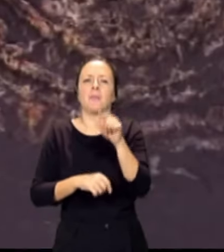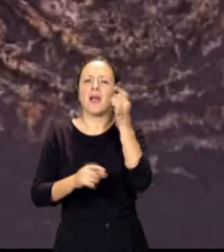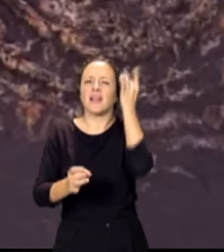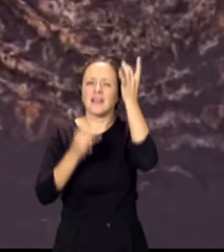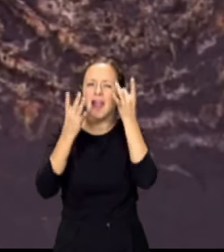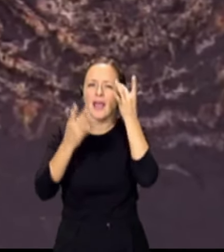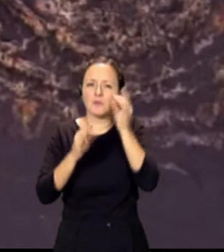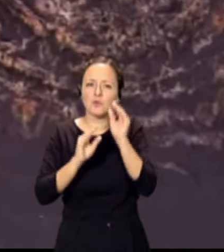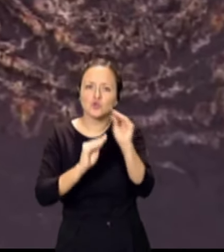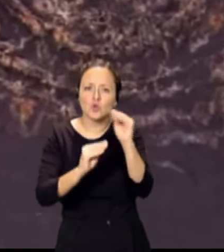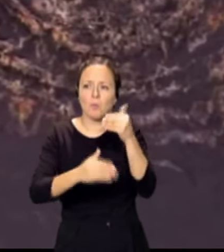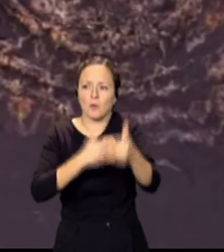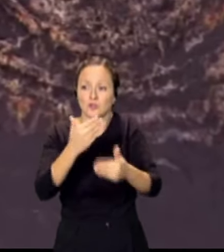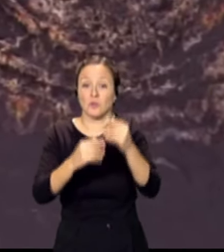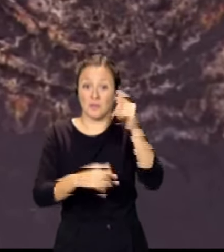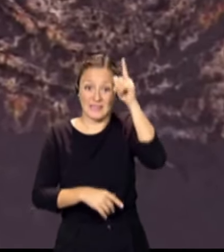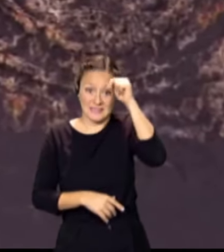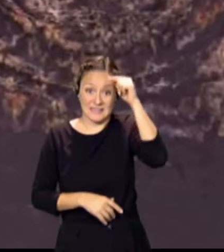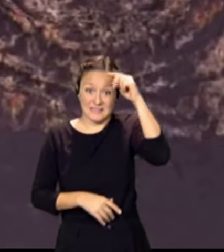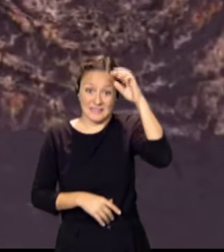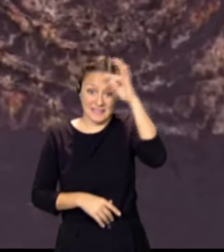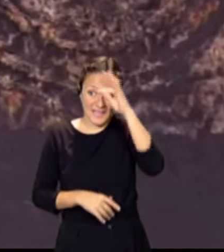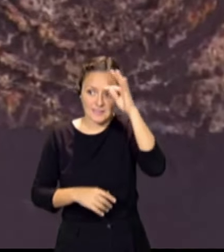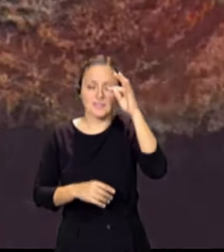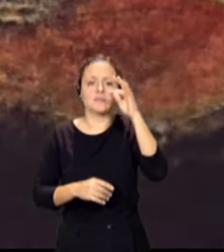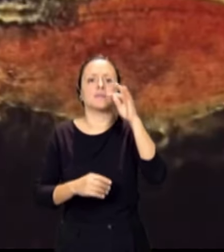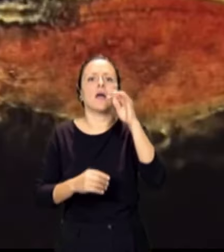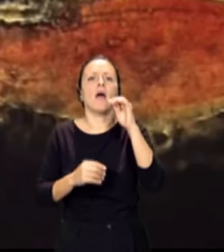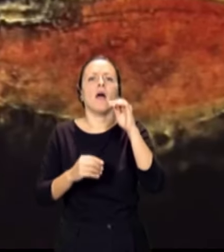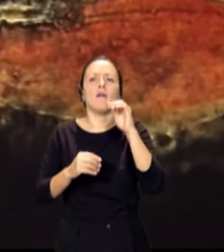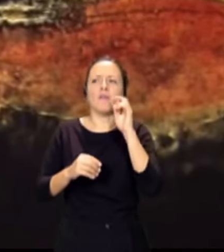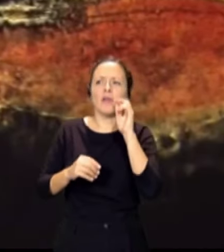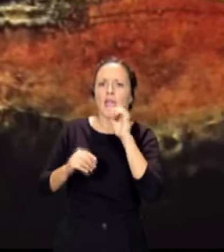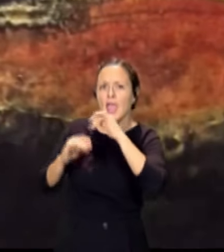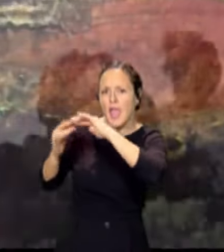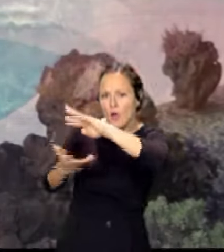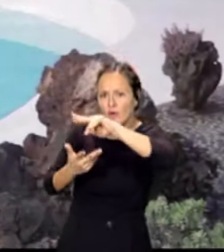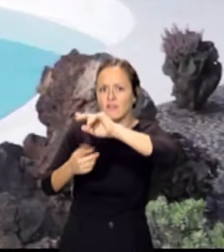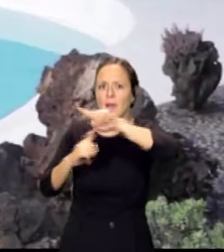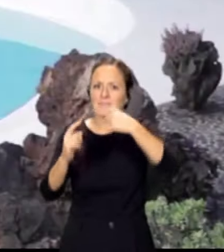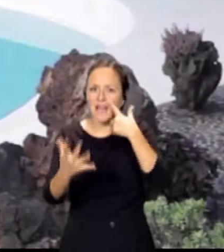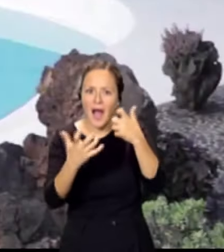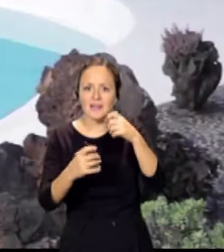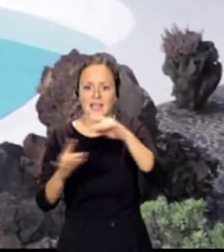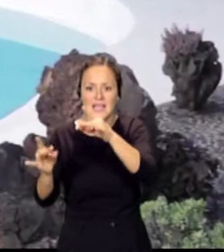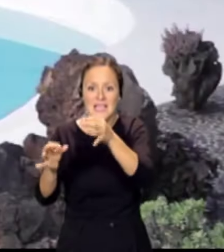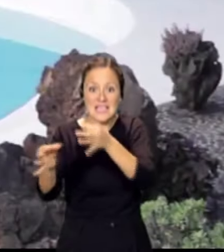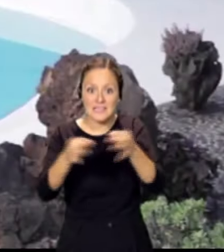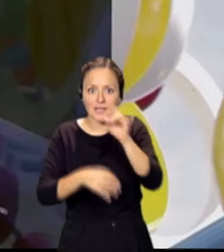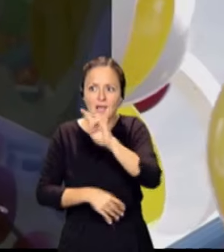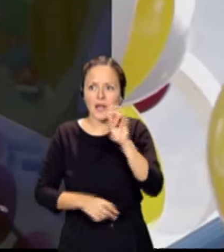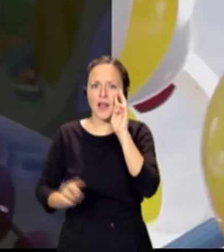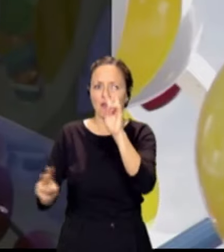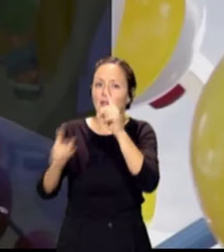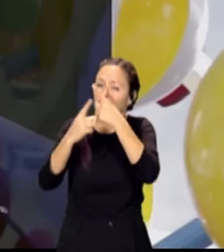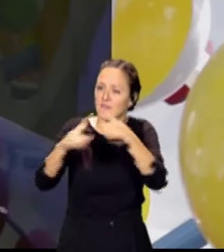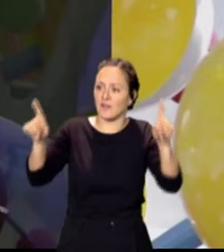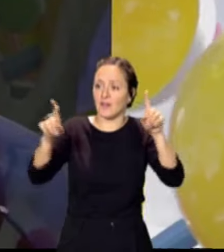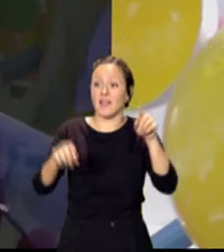tesis que transformaron la forma de ver y pensar la geografía y el arte en las islas en su perspectiva sobre lanzarote